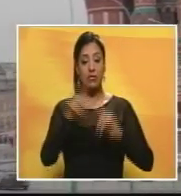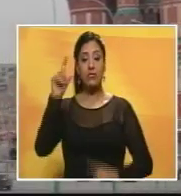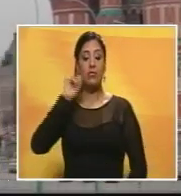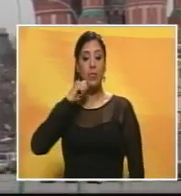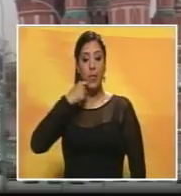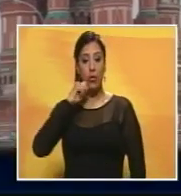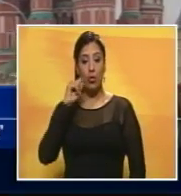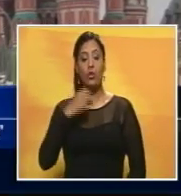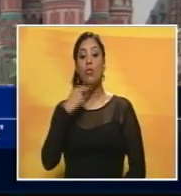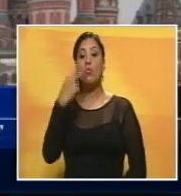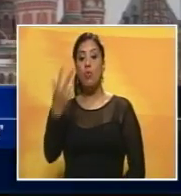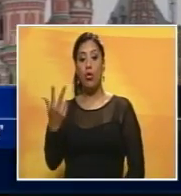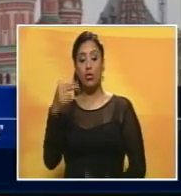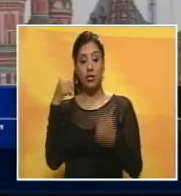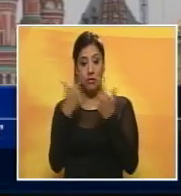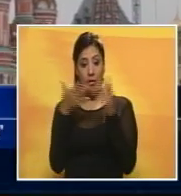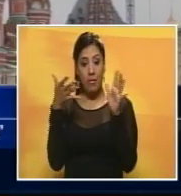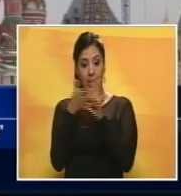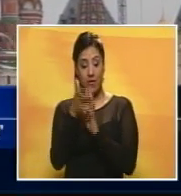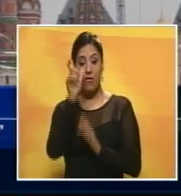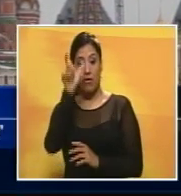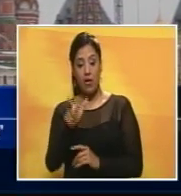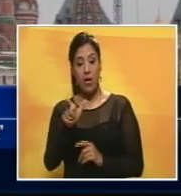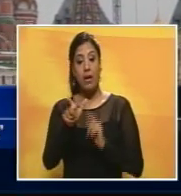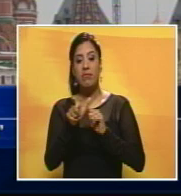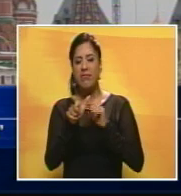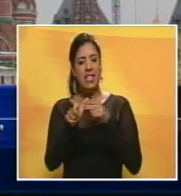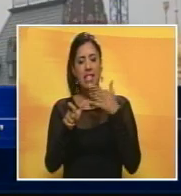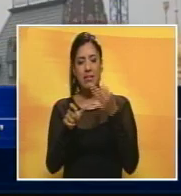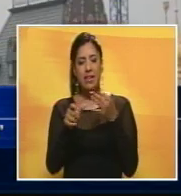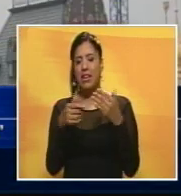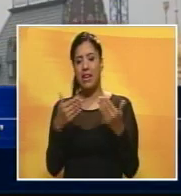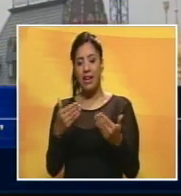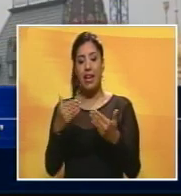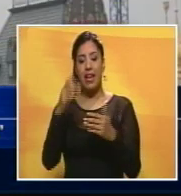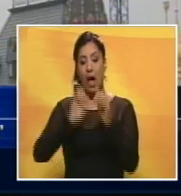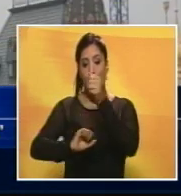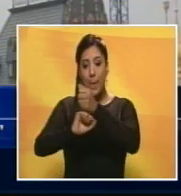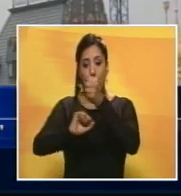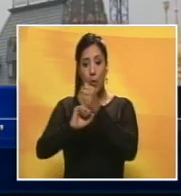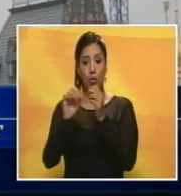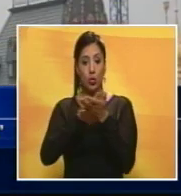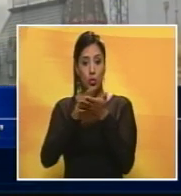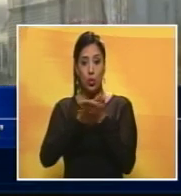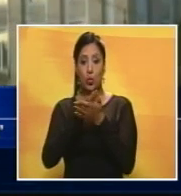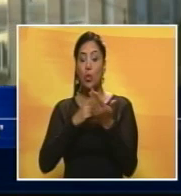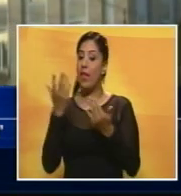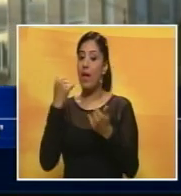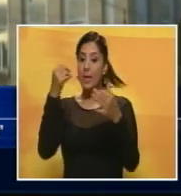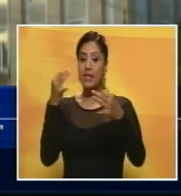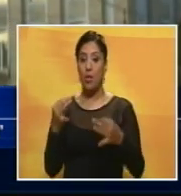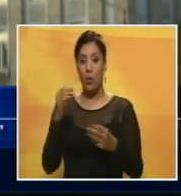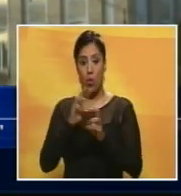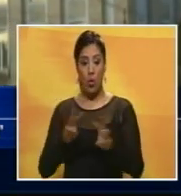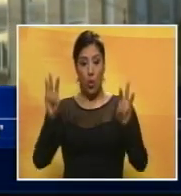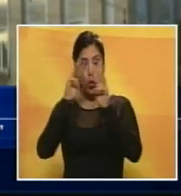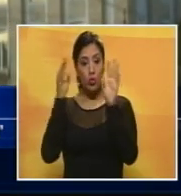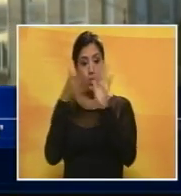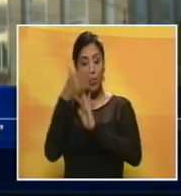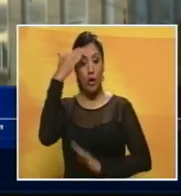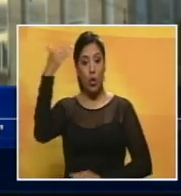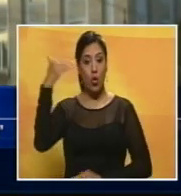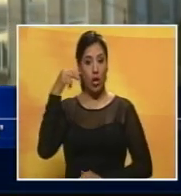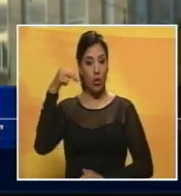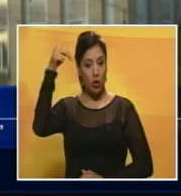En Rusia, el portavoz del Kremlin, Dmitry Peskov, aseguró que el respaldo a la resolución del Consejo de Seguridad de la ONU sobre Corea